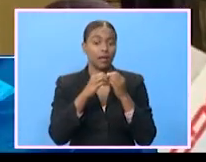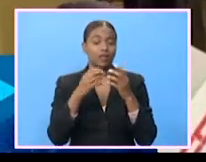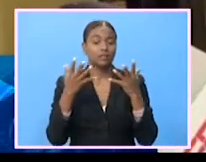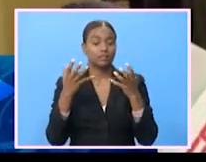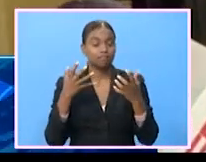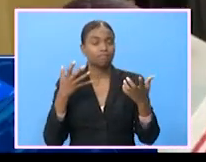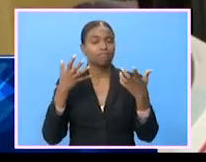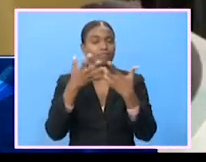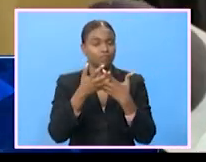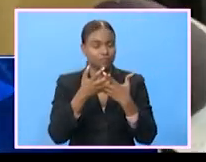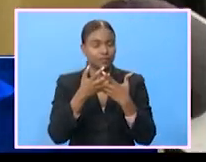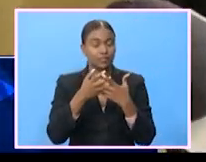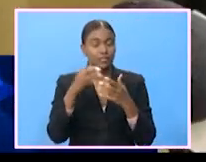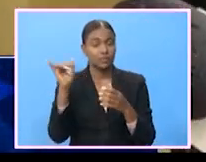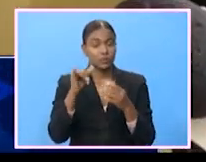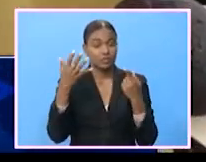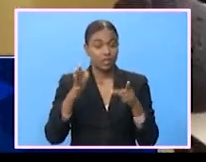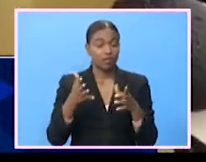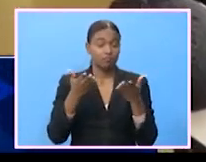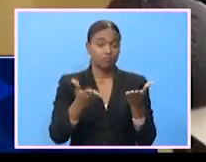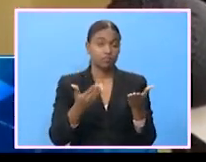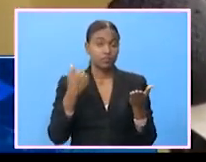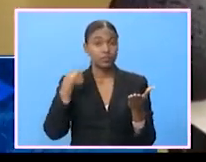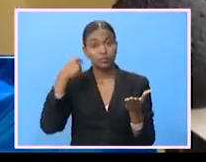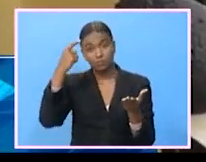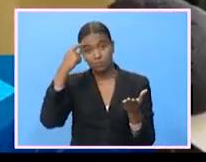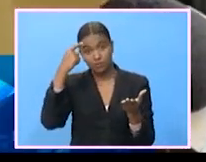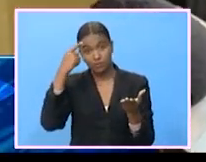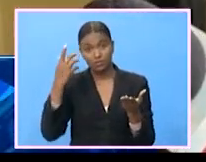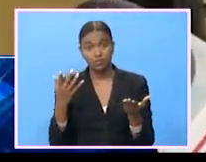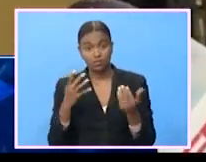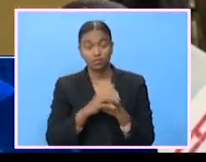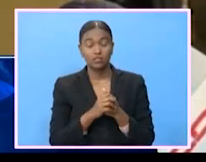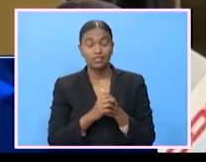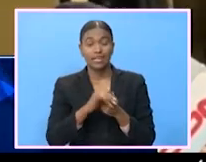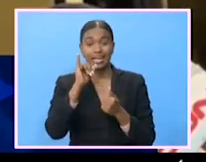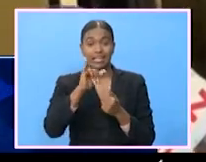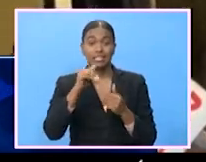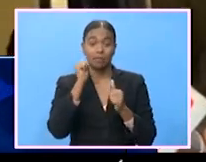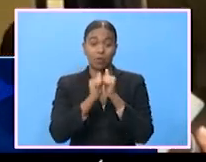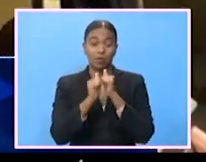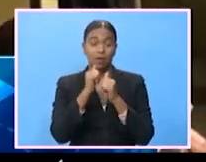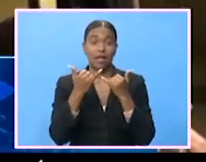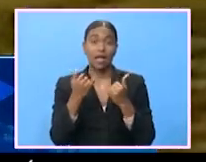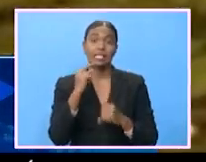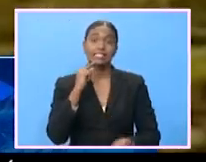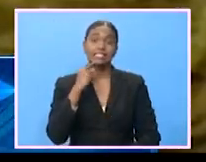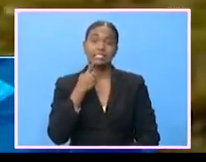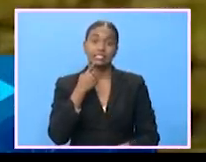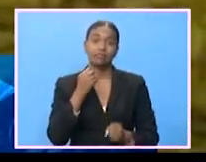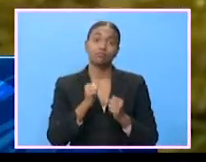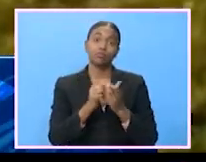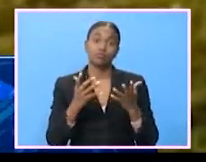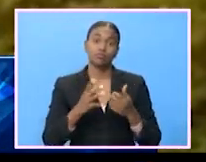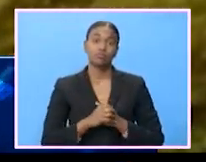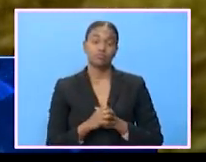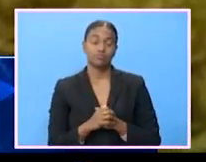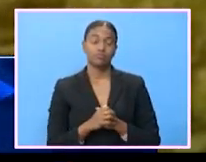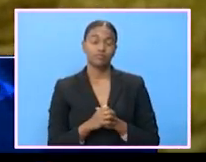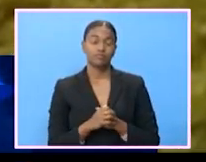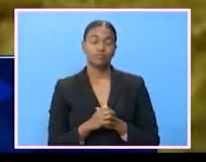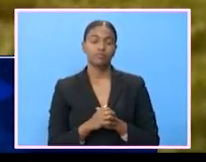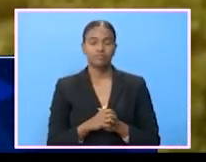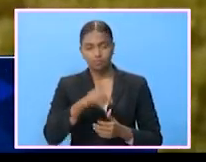aplicarla, así como está el presidente. Y yo entiendo que este es un problema muy serio. En